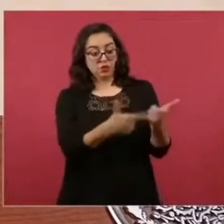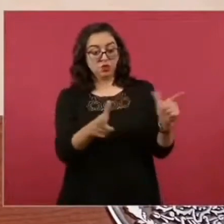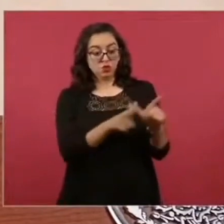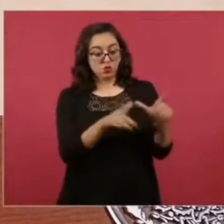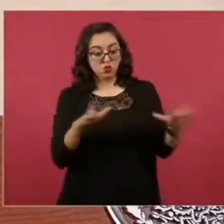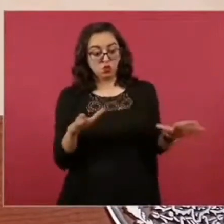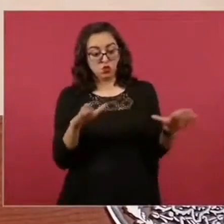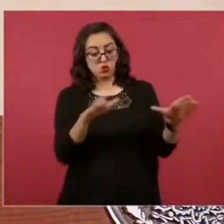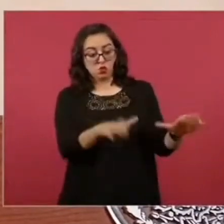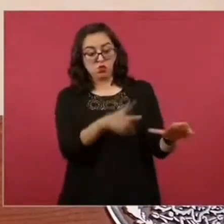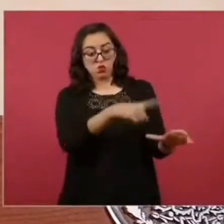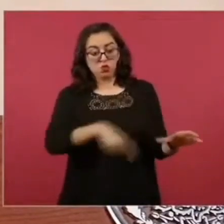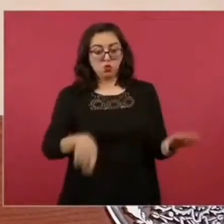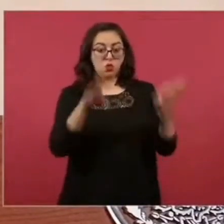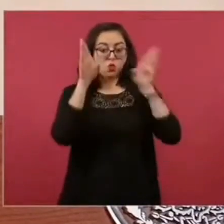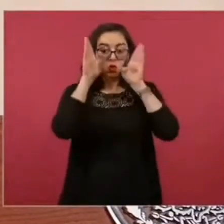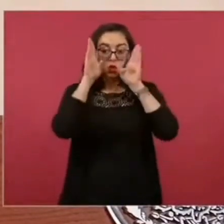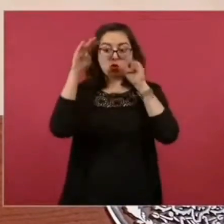que van a